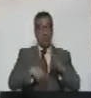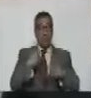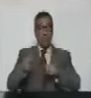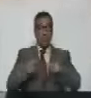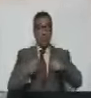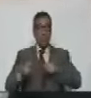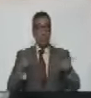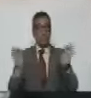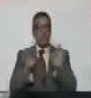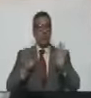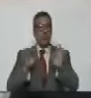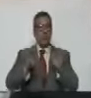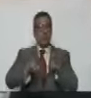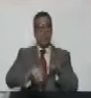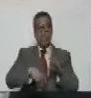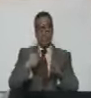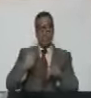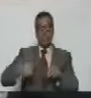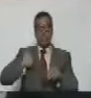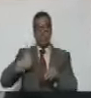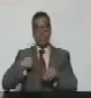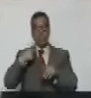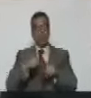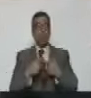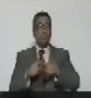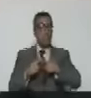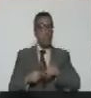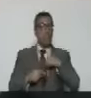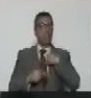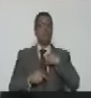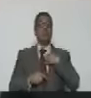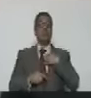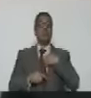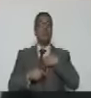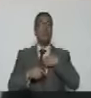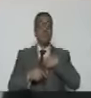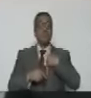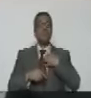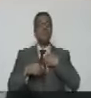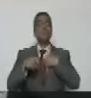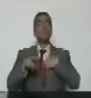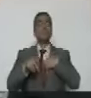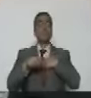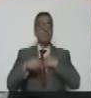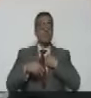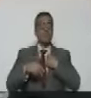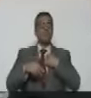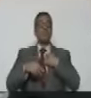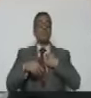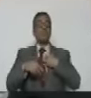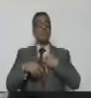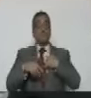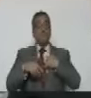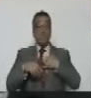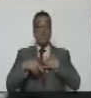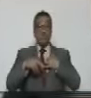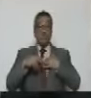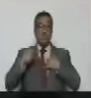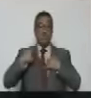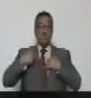nadie, puedan aprovechar cualquier malestar y cualquier descontento que surja de la situación crítica que surgió en el